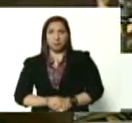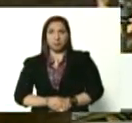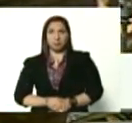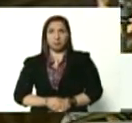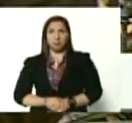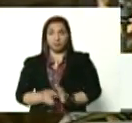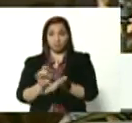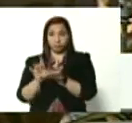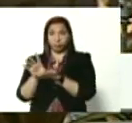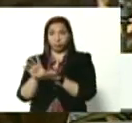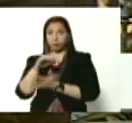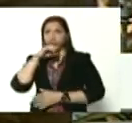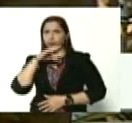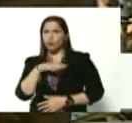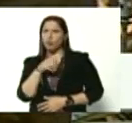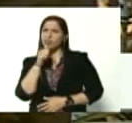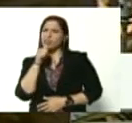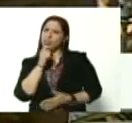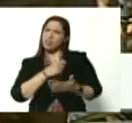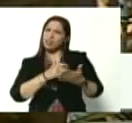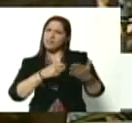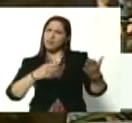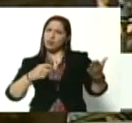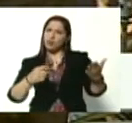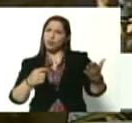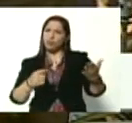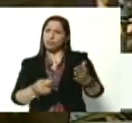tacharon la historia quien la escribió